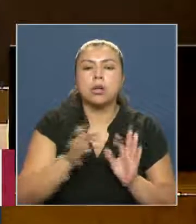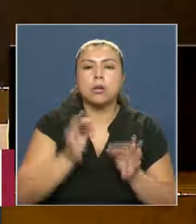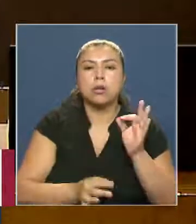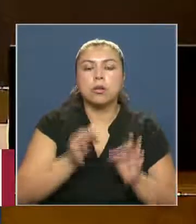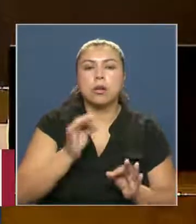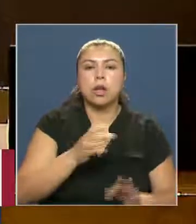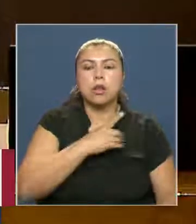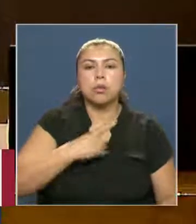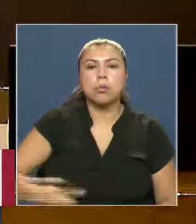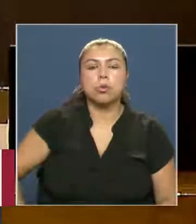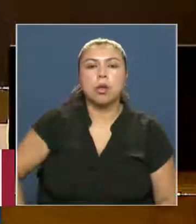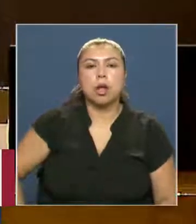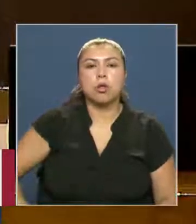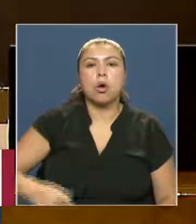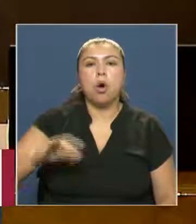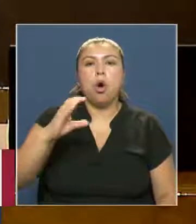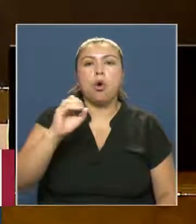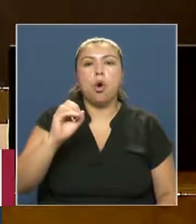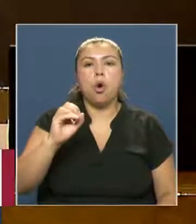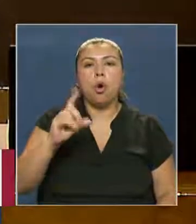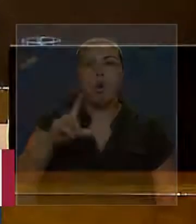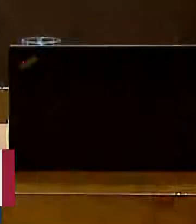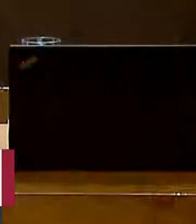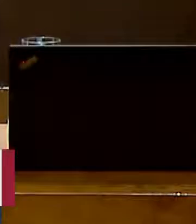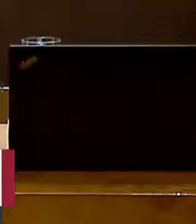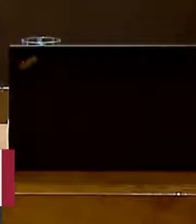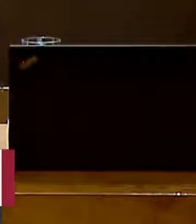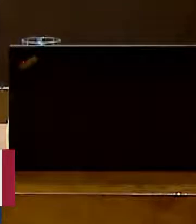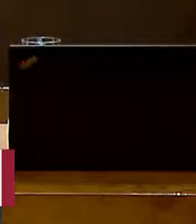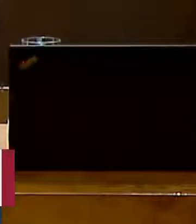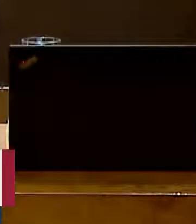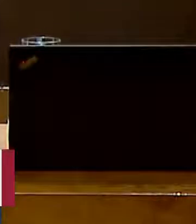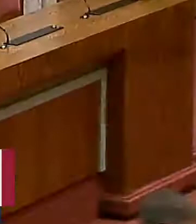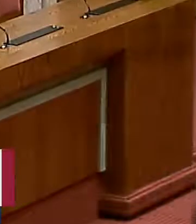diputado señor Juan Antonio Coloma.